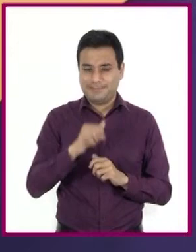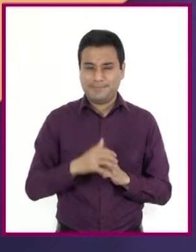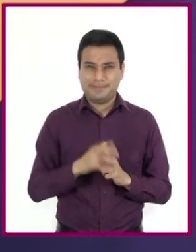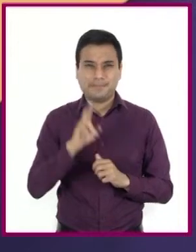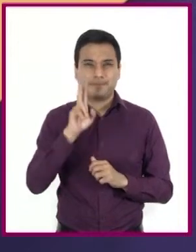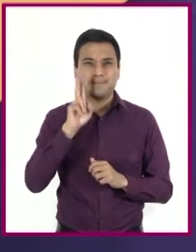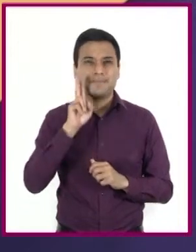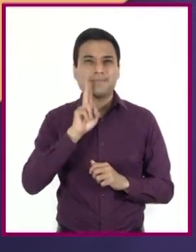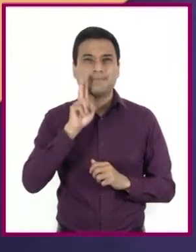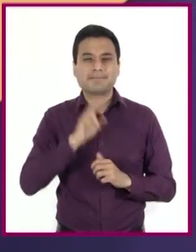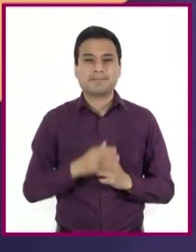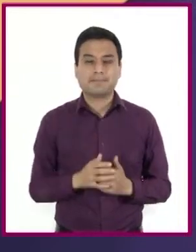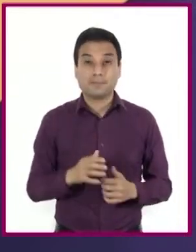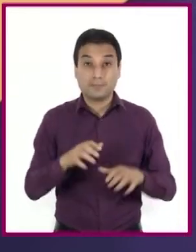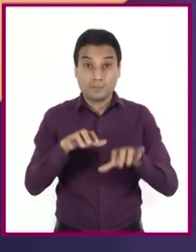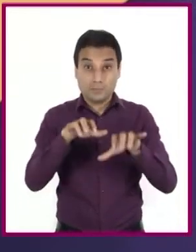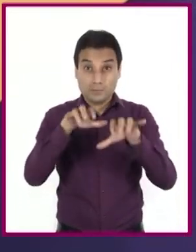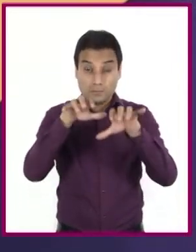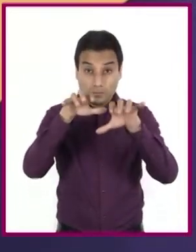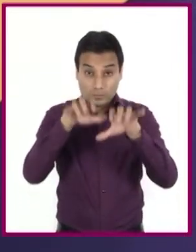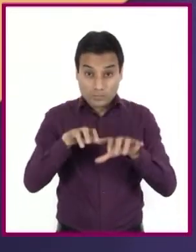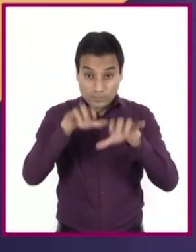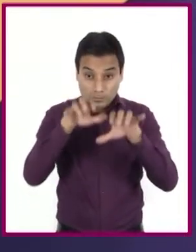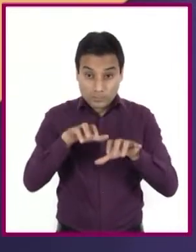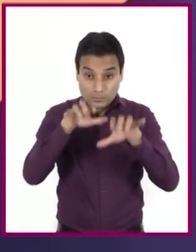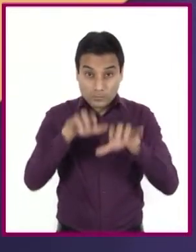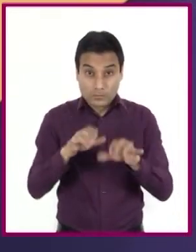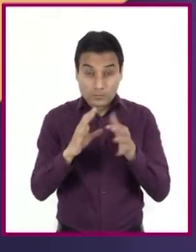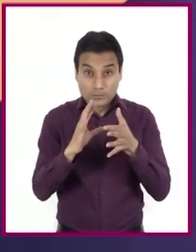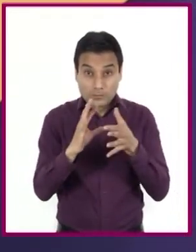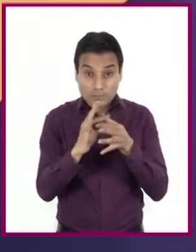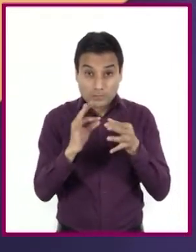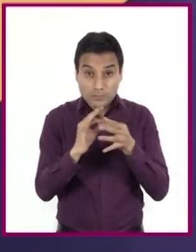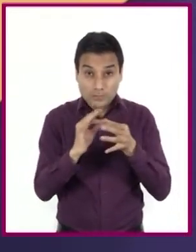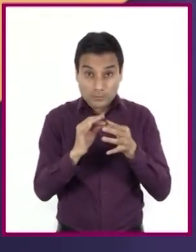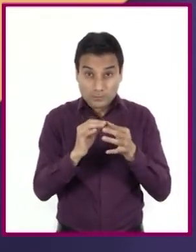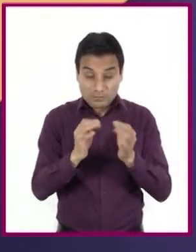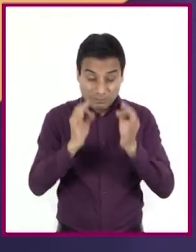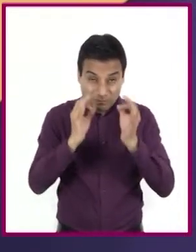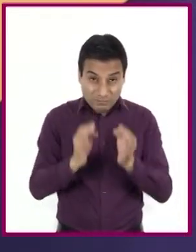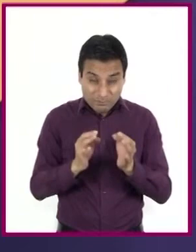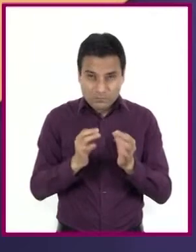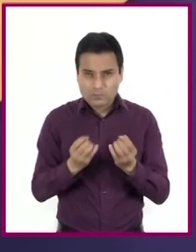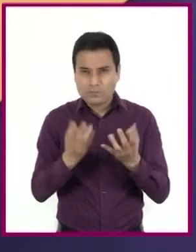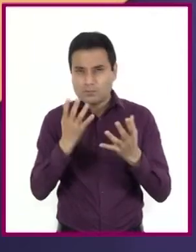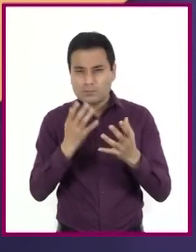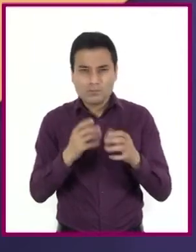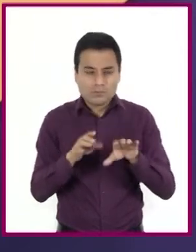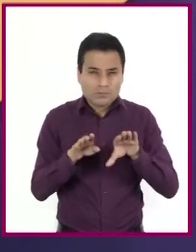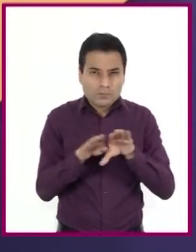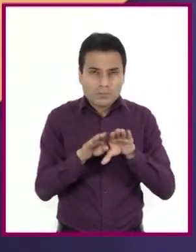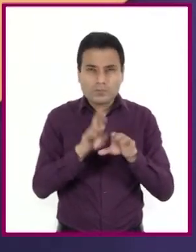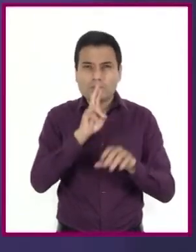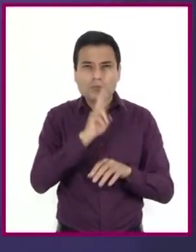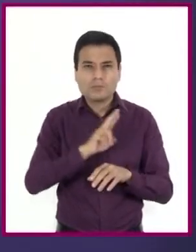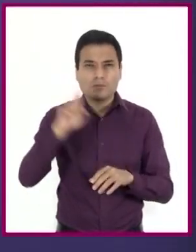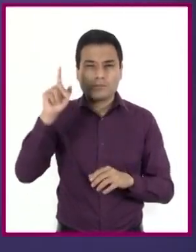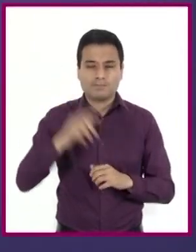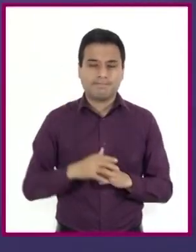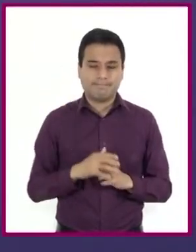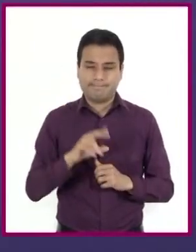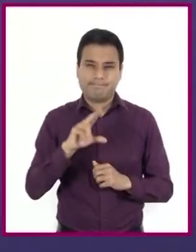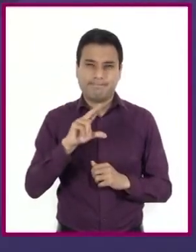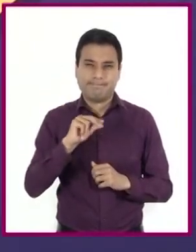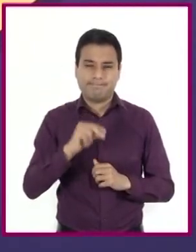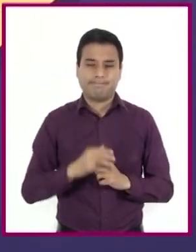precipitaciones no proporciona información suficiente para la toma de decisiones sobre el mejor terreno a comprar.